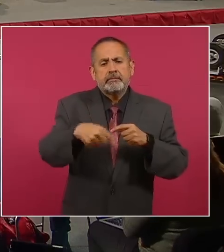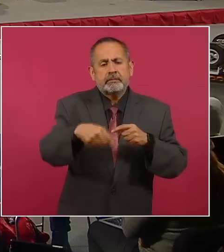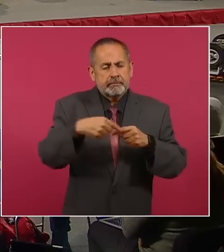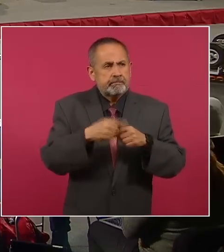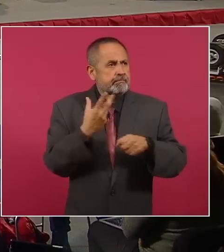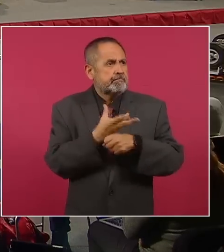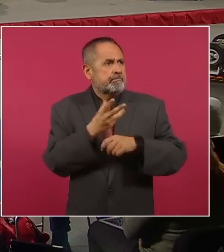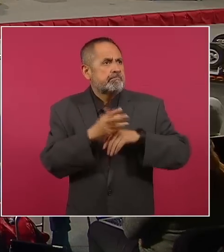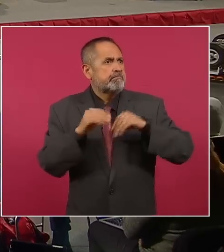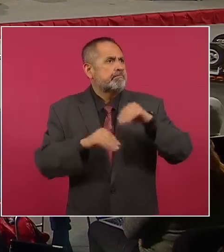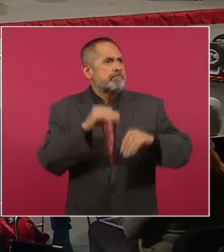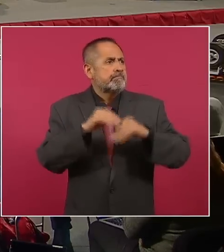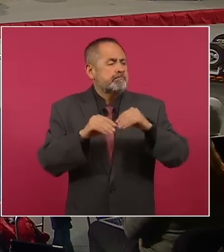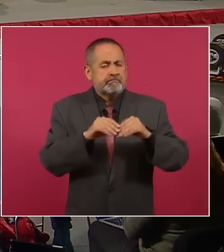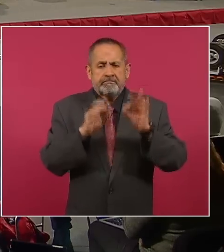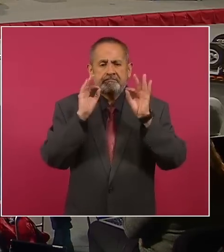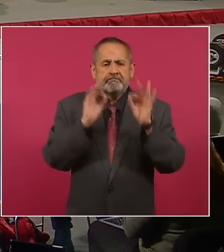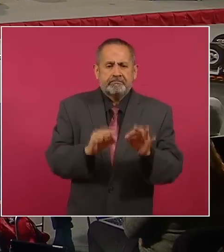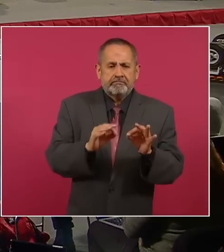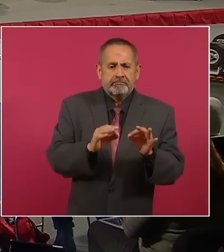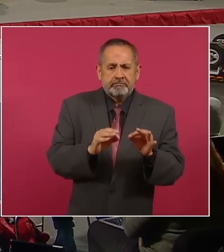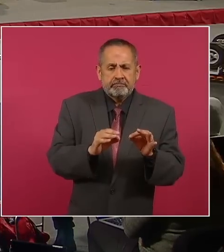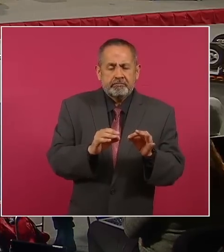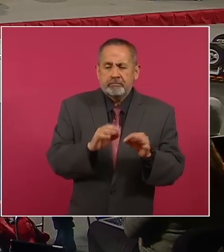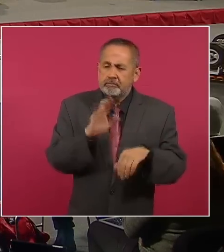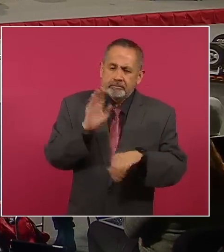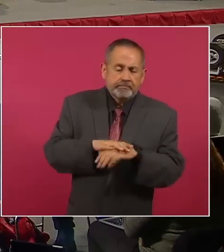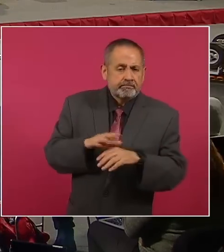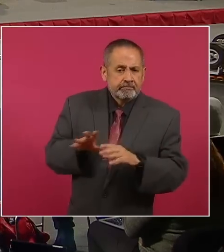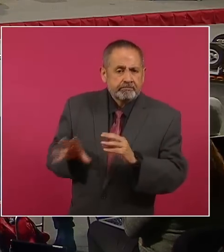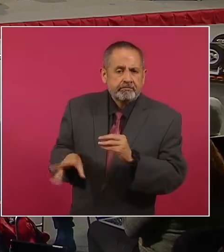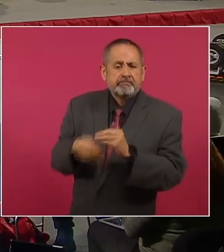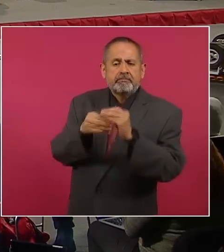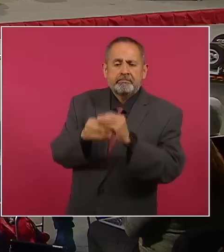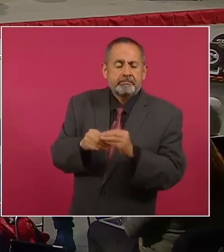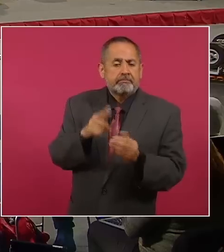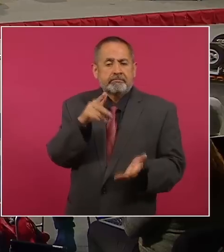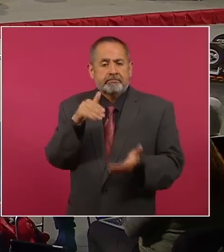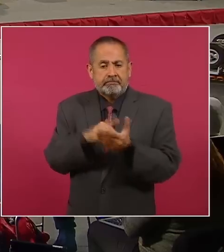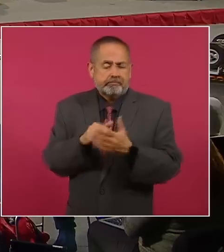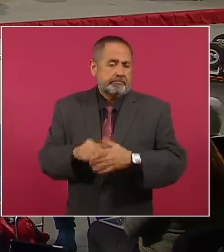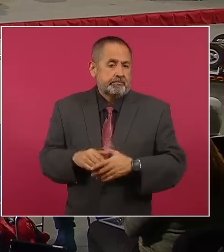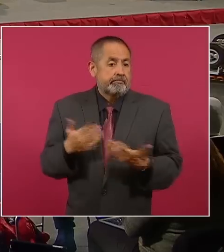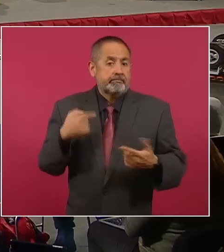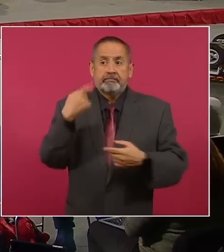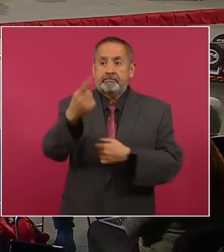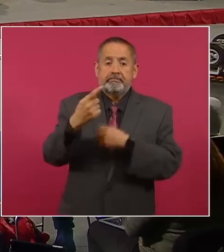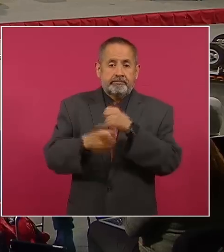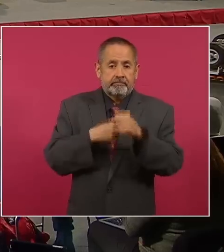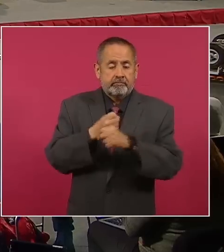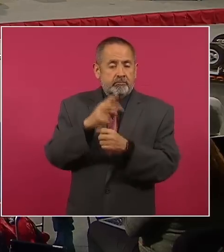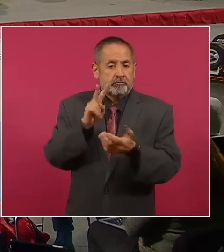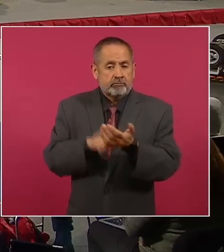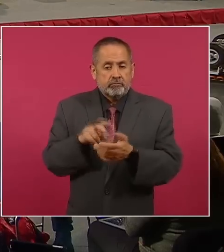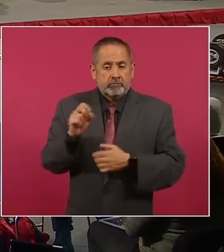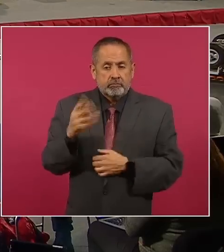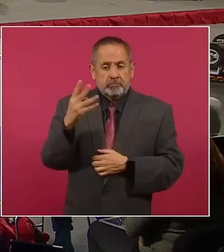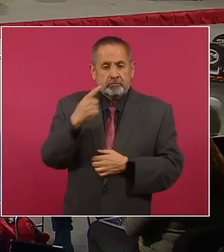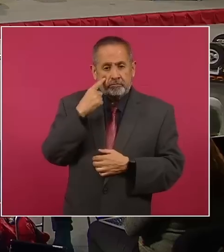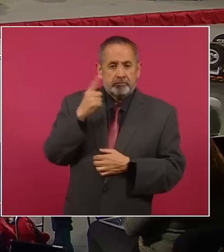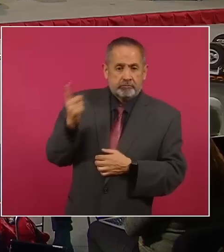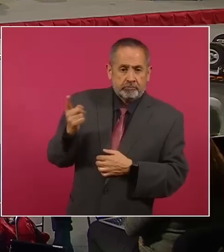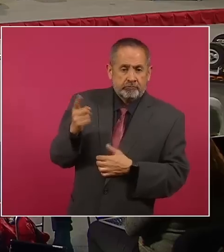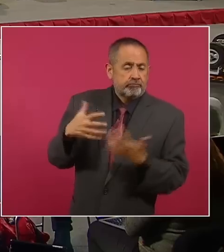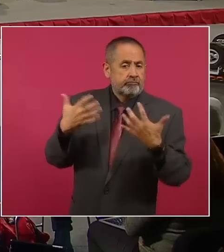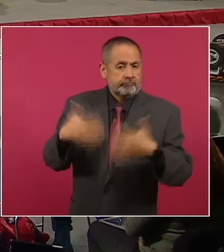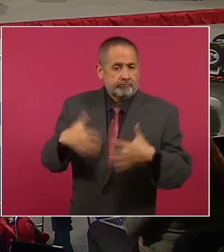este año y que van a aportar 7,000 barriles. Y finalmente en el 24, este es lo que va a